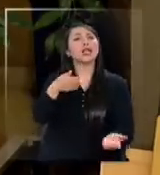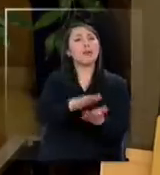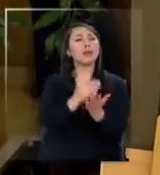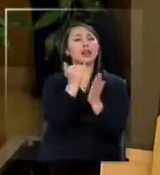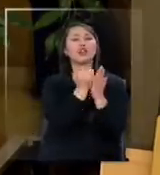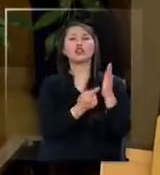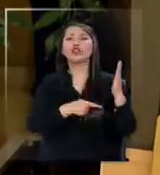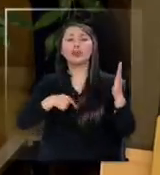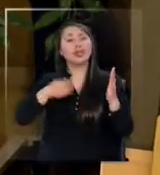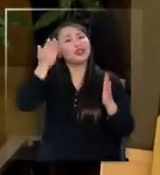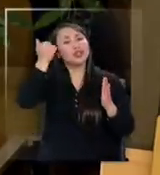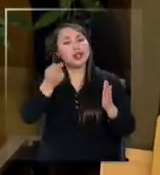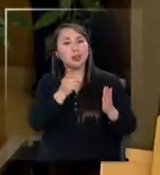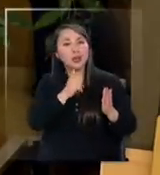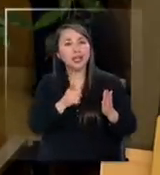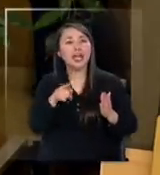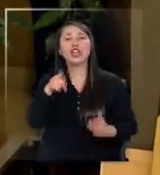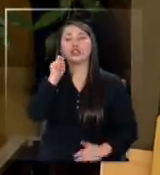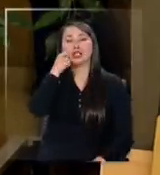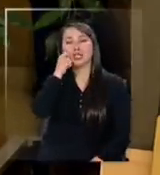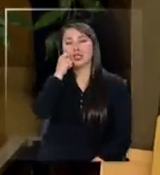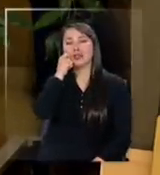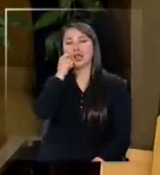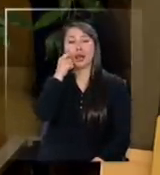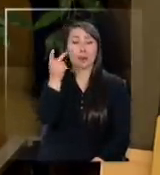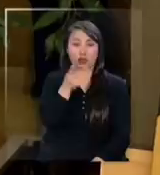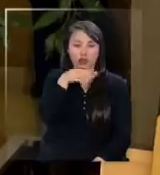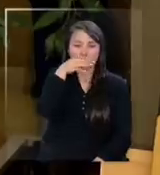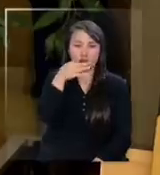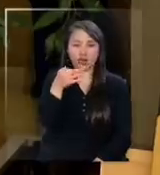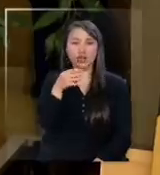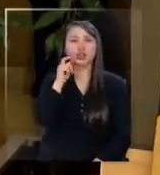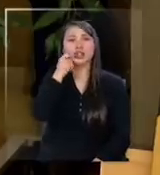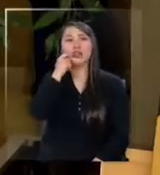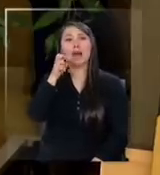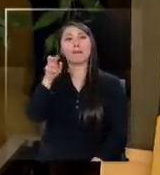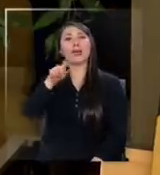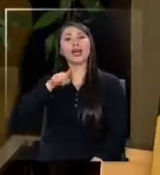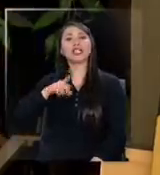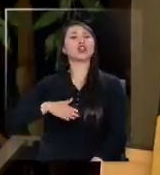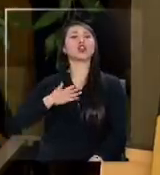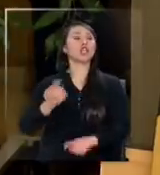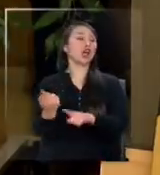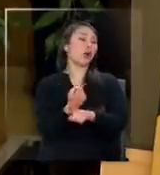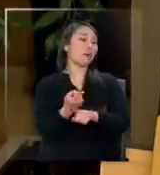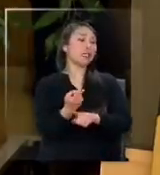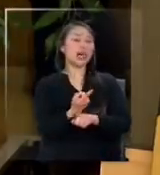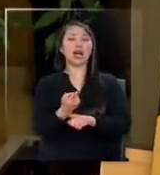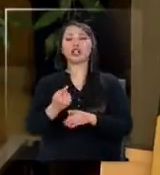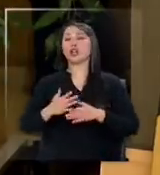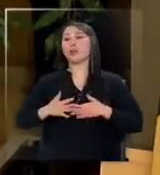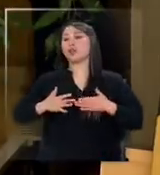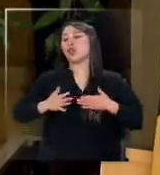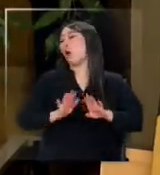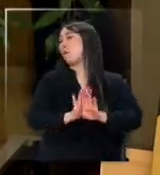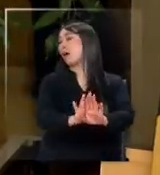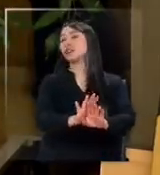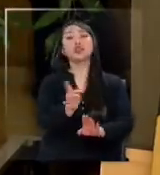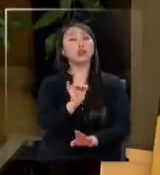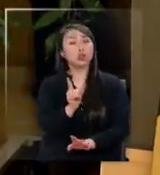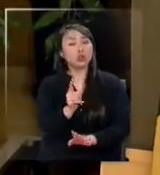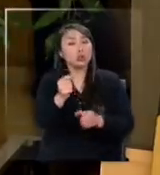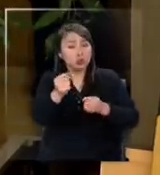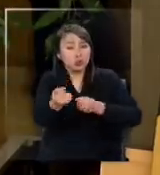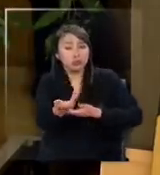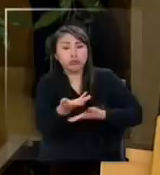fallecidas. Ahora, esto no significa, Mauricio, Carolina, que el PS no esté dispuesto al diálogo, que no esté dispuesto a buscar, por el contrario,